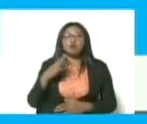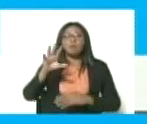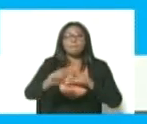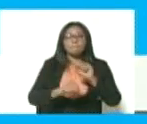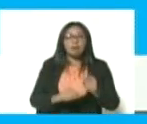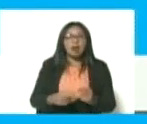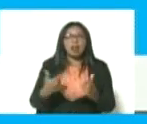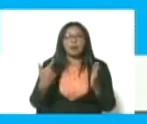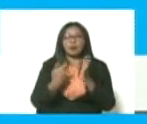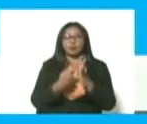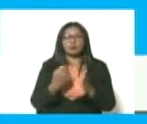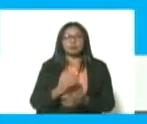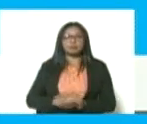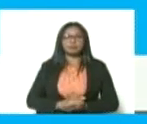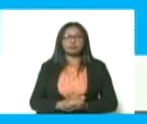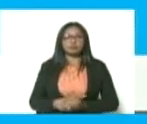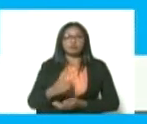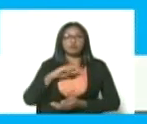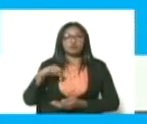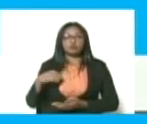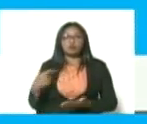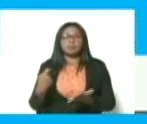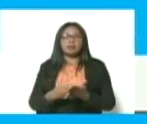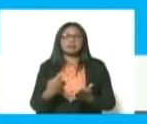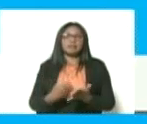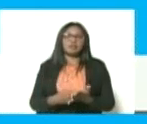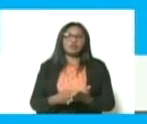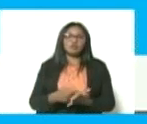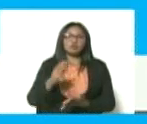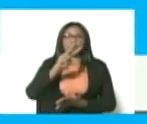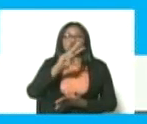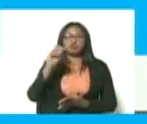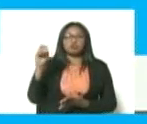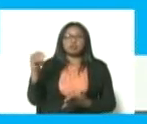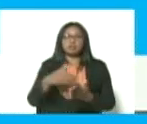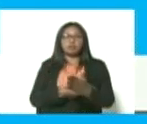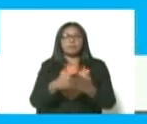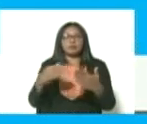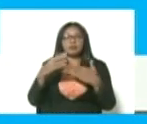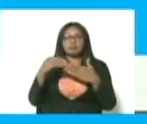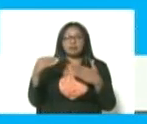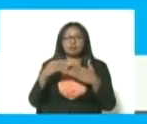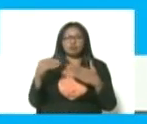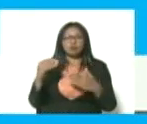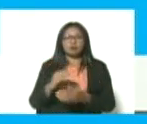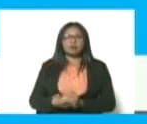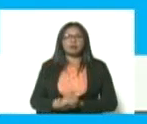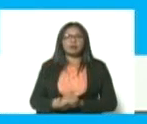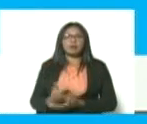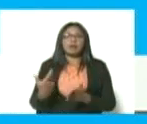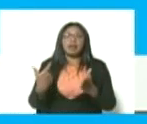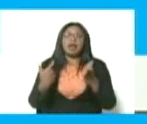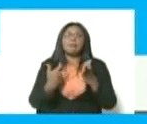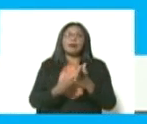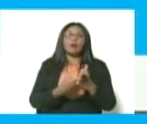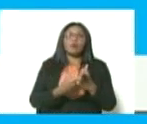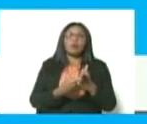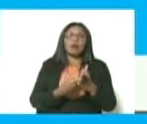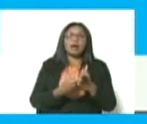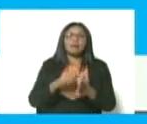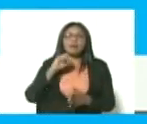parte, nosotros hemos invertido 200 millones de dólares en la vacuna